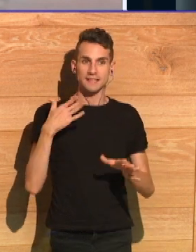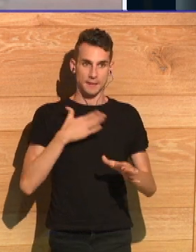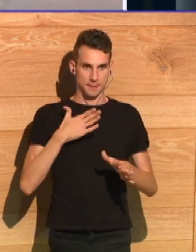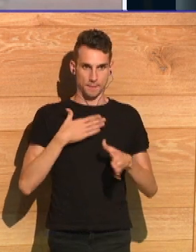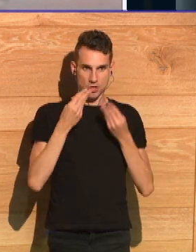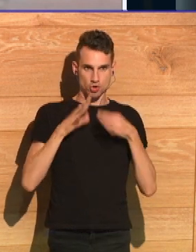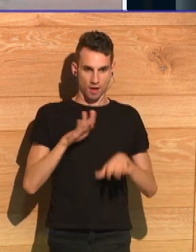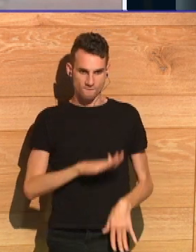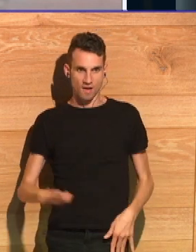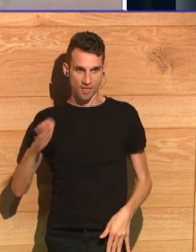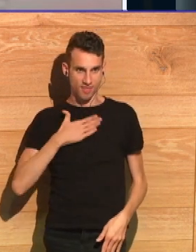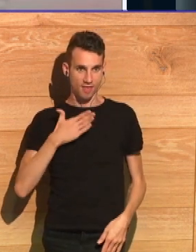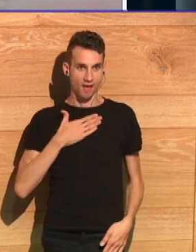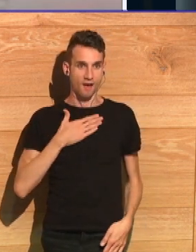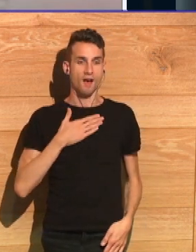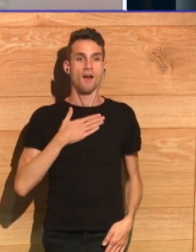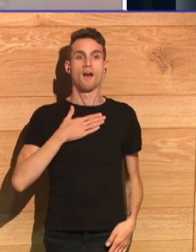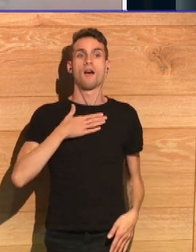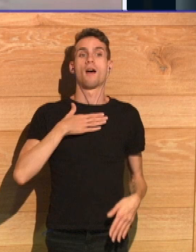mi infancia,